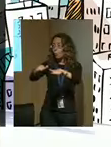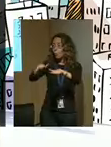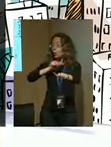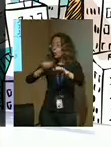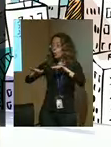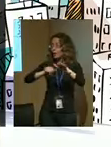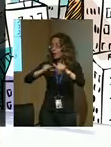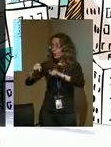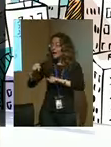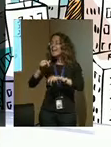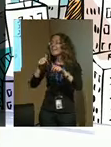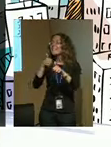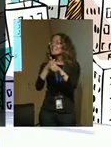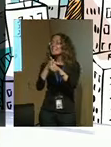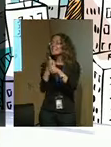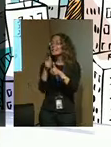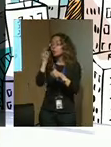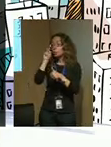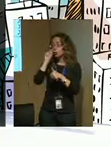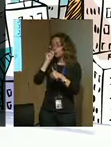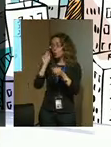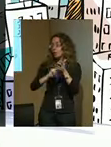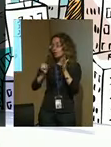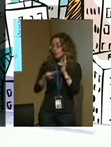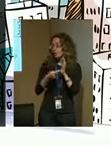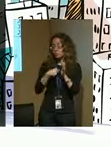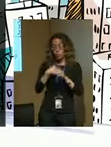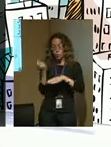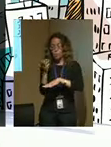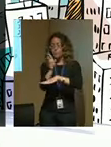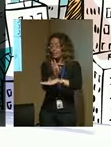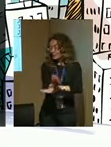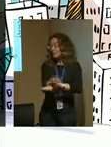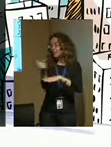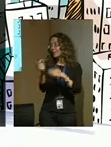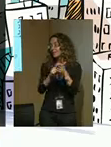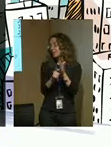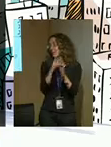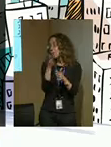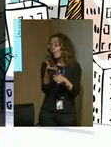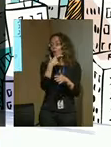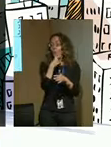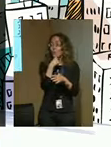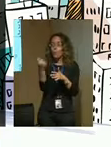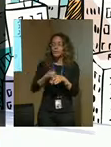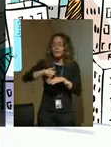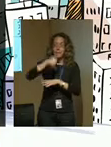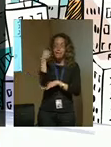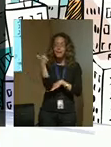secretario de Turismo de la Nación, y le digo, no, me voy a presentar a la legislativa porque me gusta más. Bueno, duró 1 año y